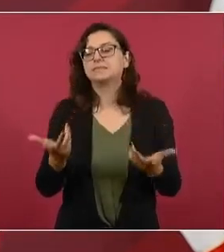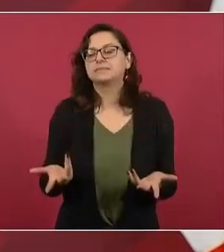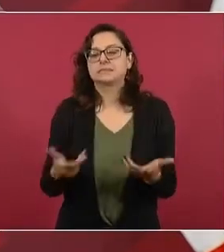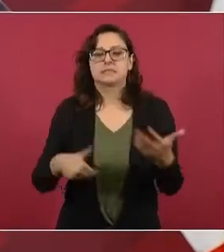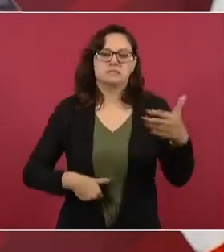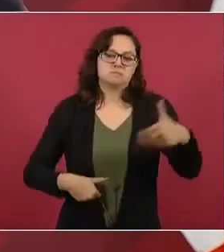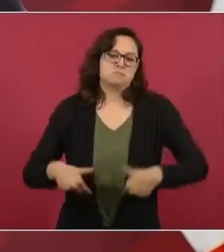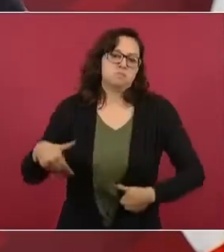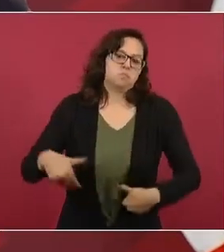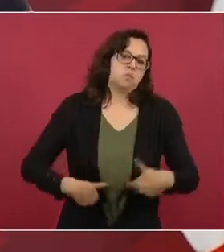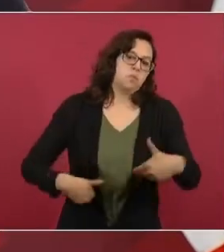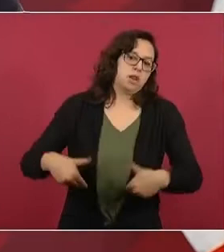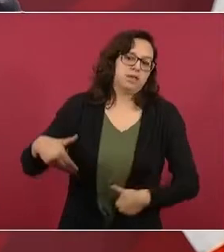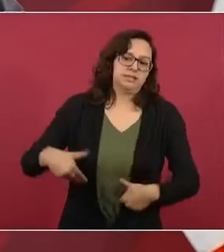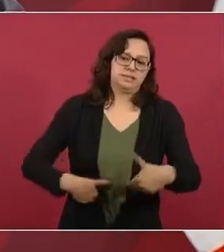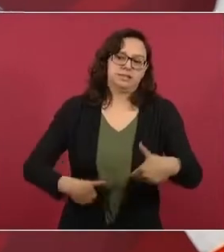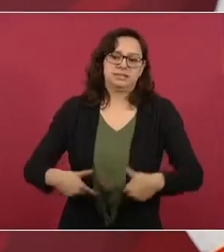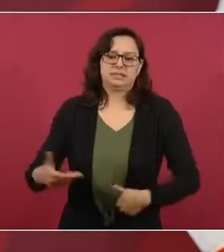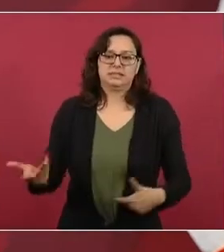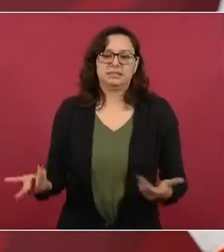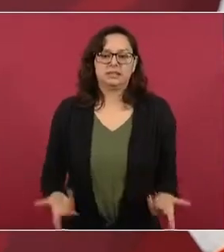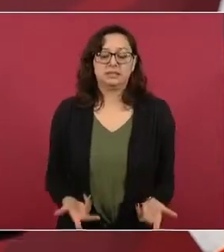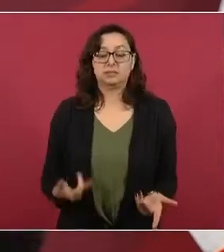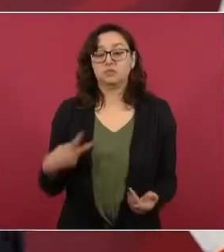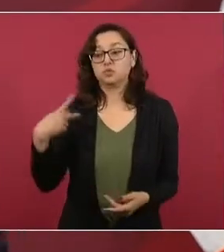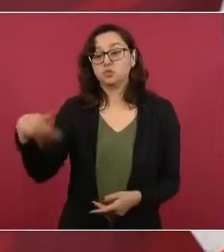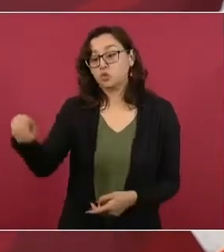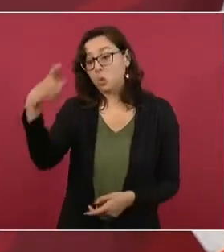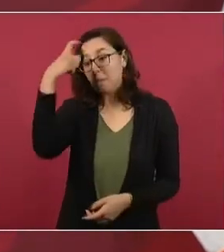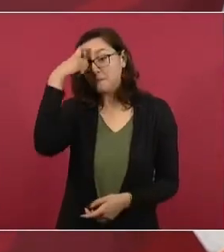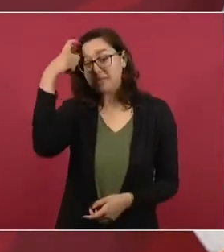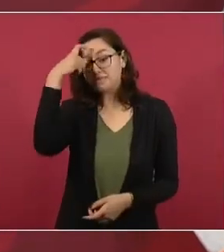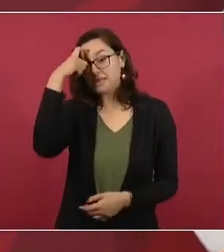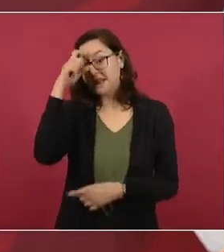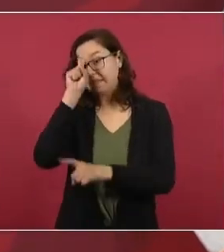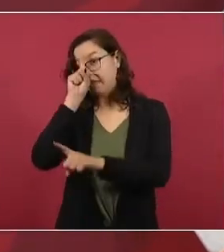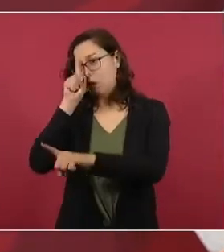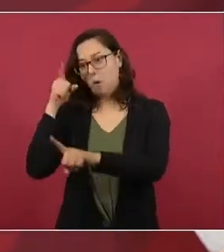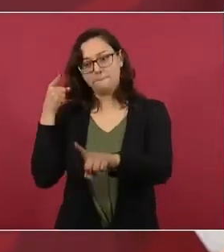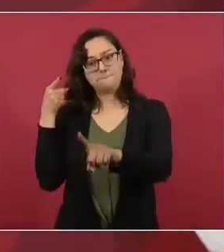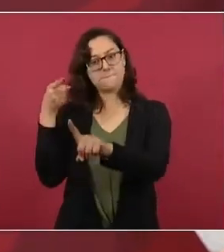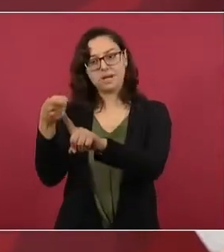porque pues es su modo de vida.